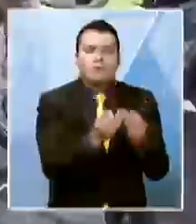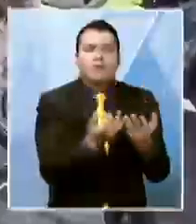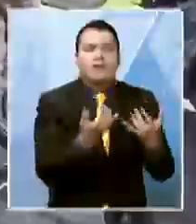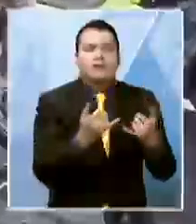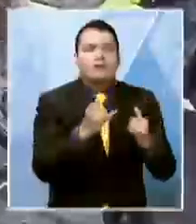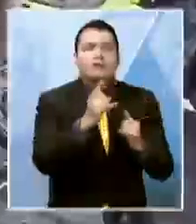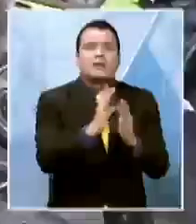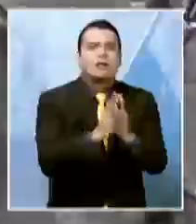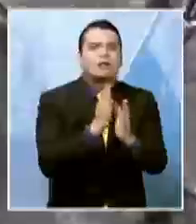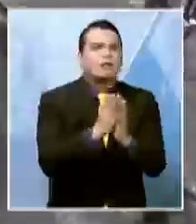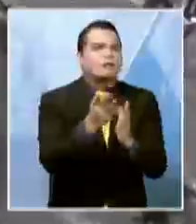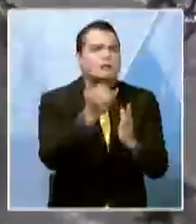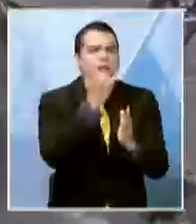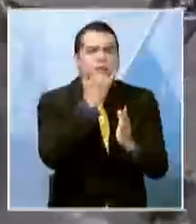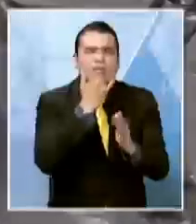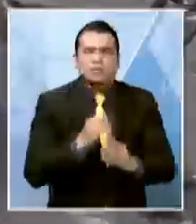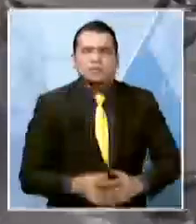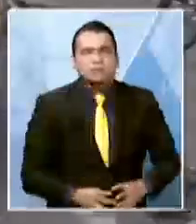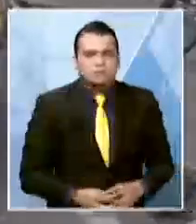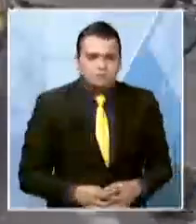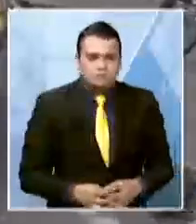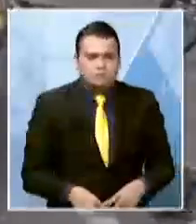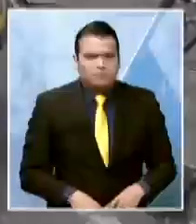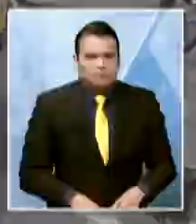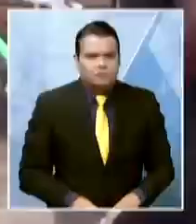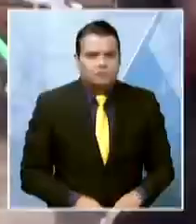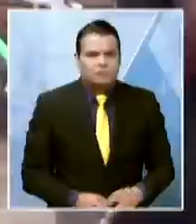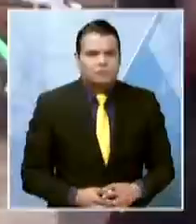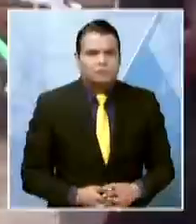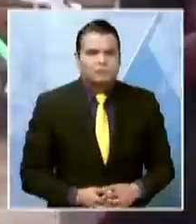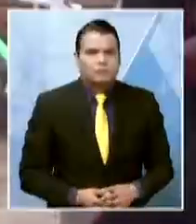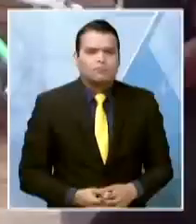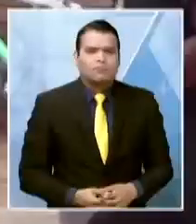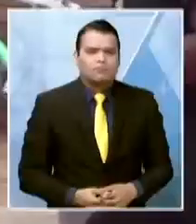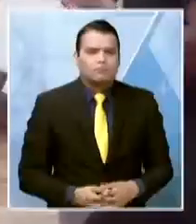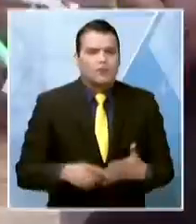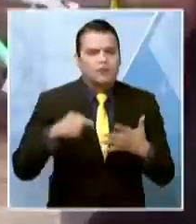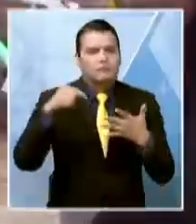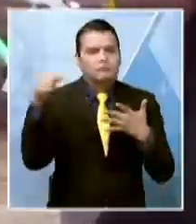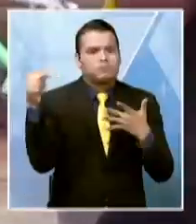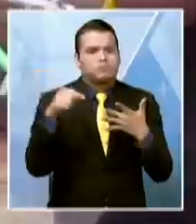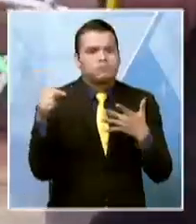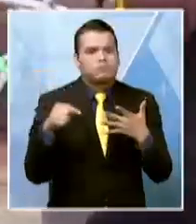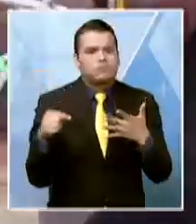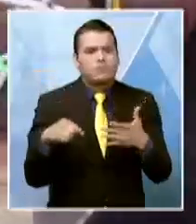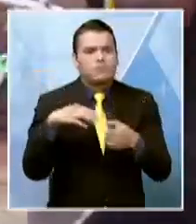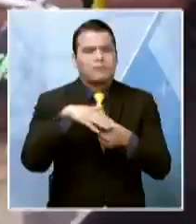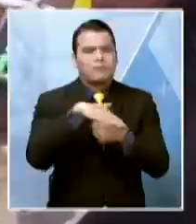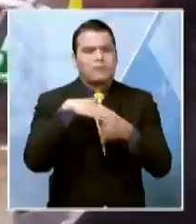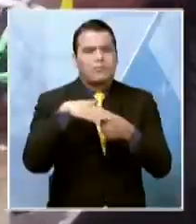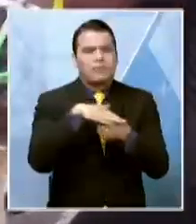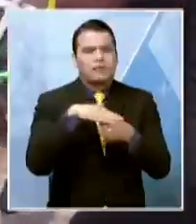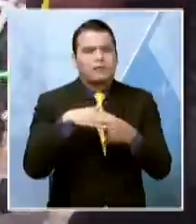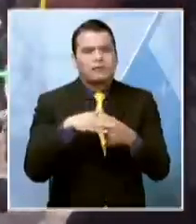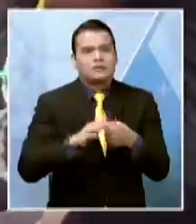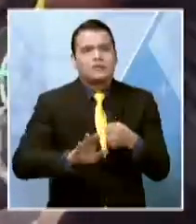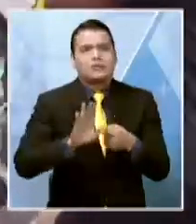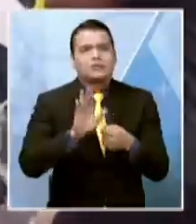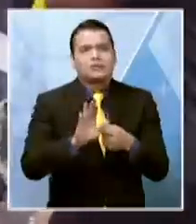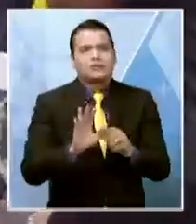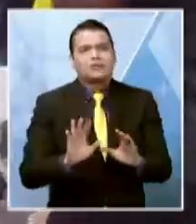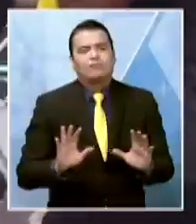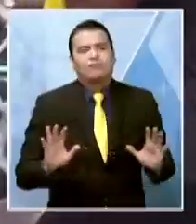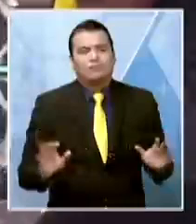y verdad sobre la muerte de estos 5 menores. Hay muchas situaciones anómalas, hay muchas situaciones que tendrán